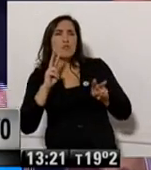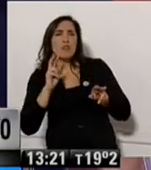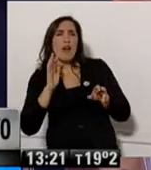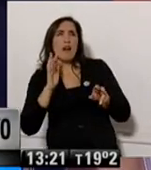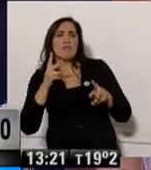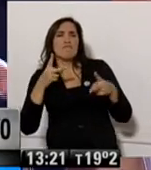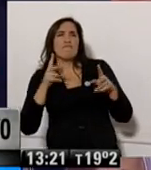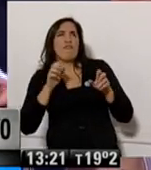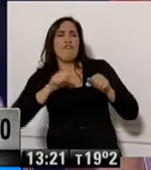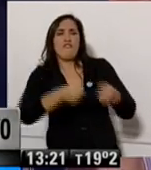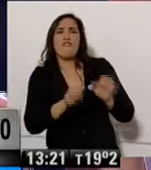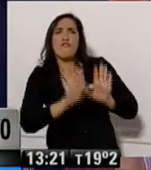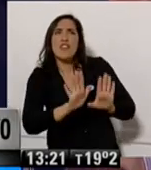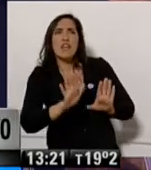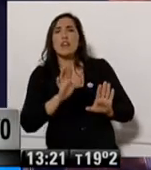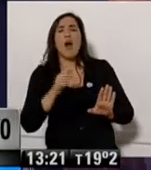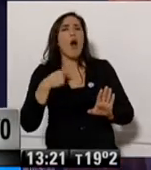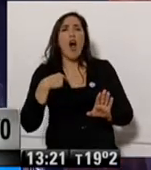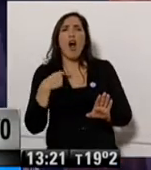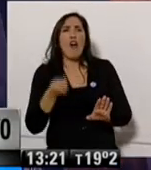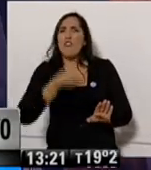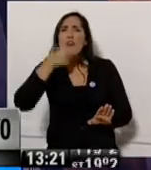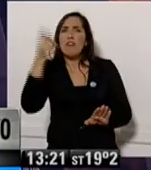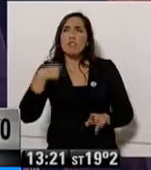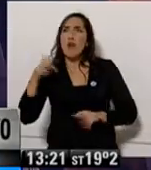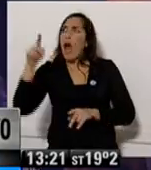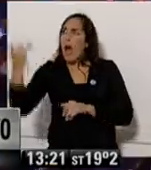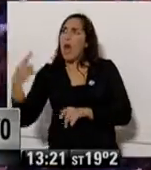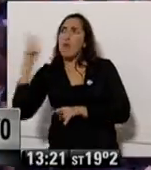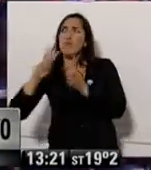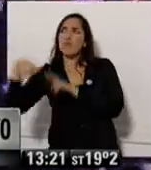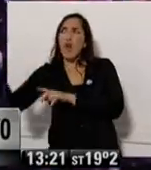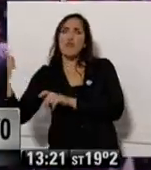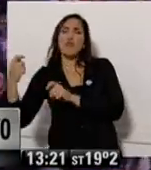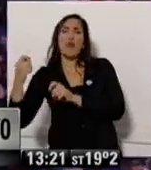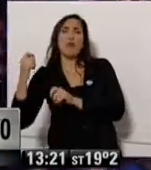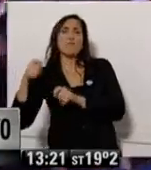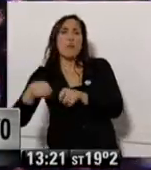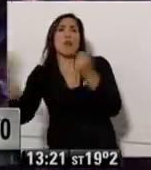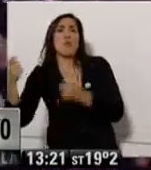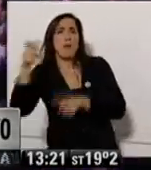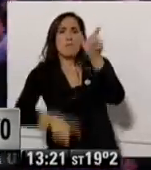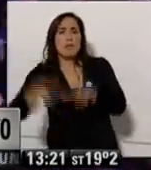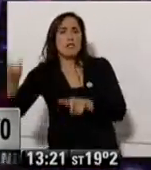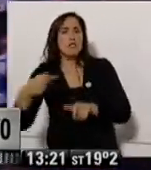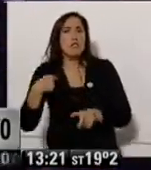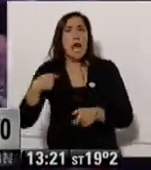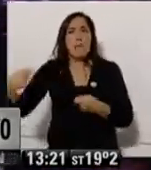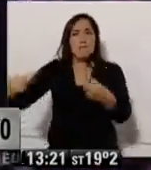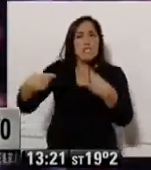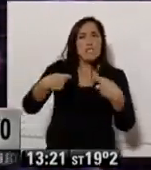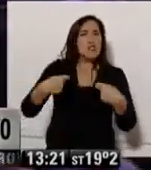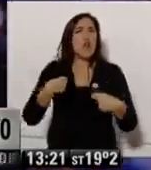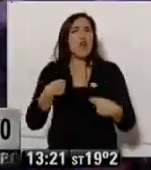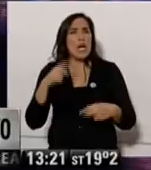para que hagamos cosas que perjudiquen a la gente. No es fácil, no son fáciles las presiones. También